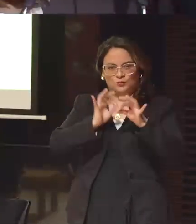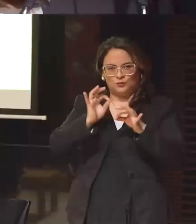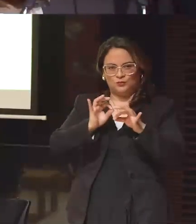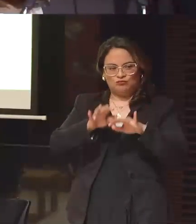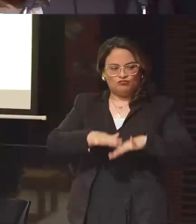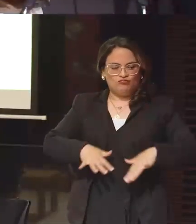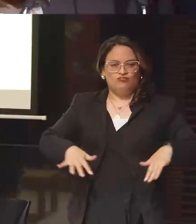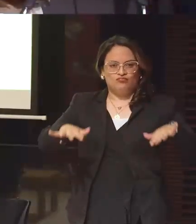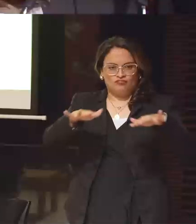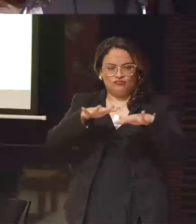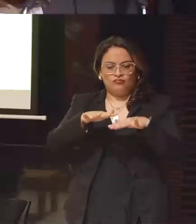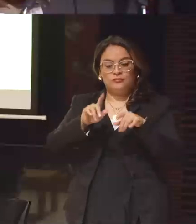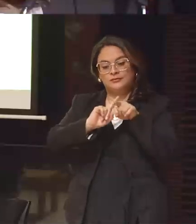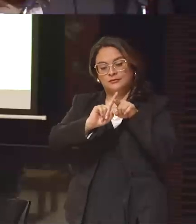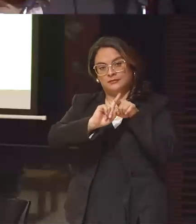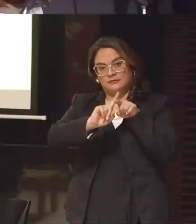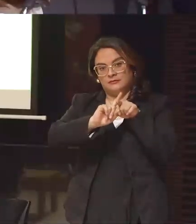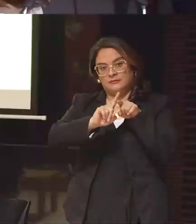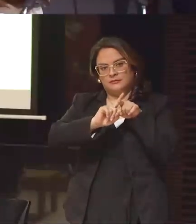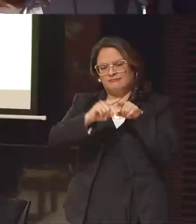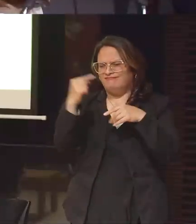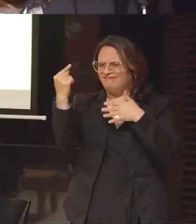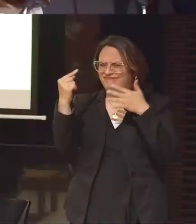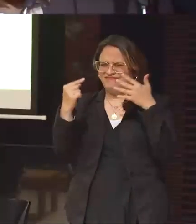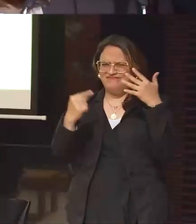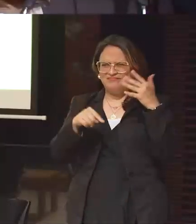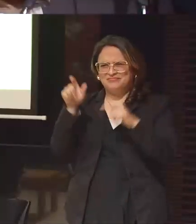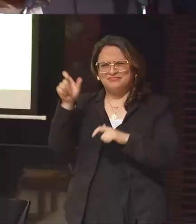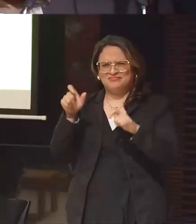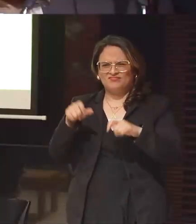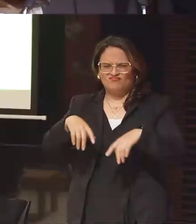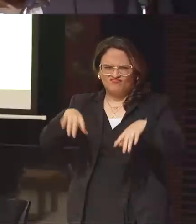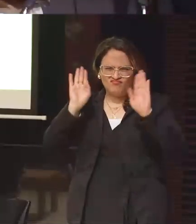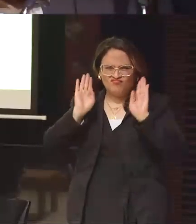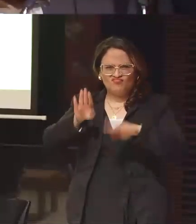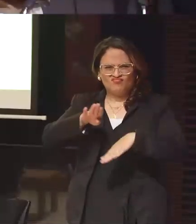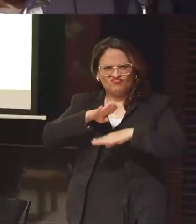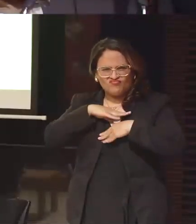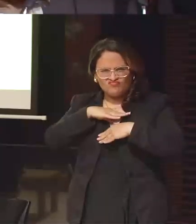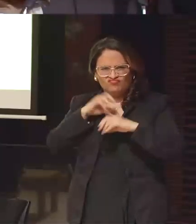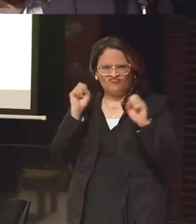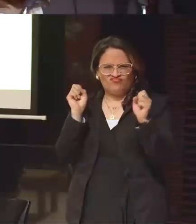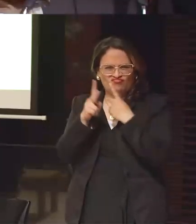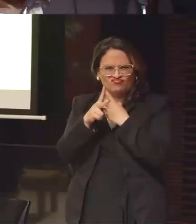Transmilenio es víctima de una cantidad de vandalizaciones, se llama en lenguaje